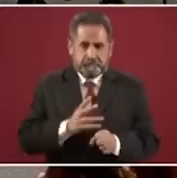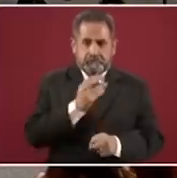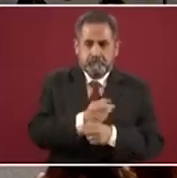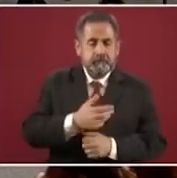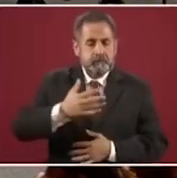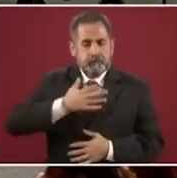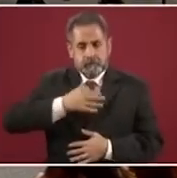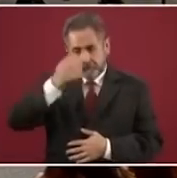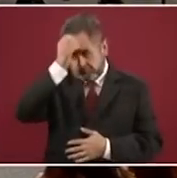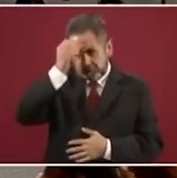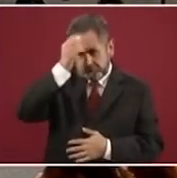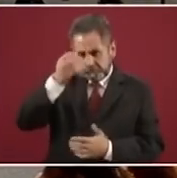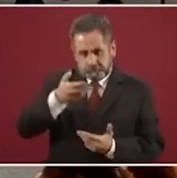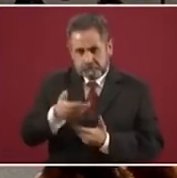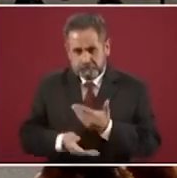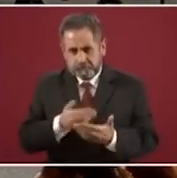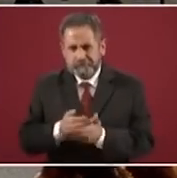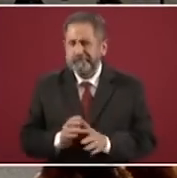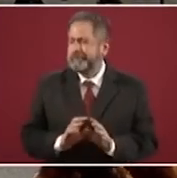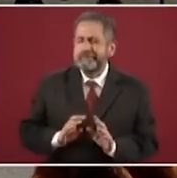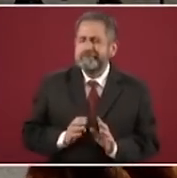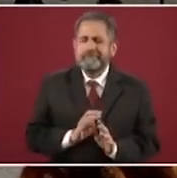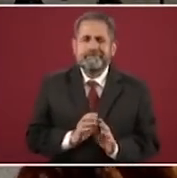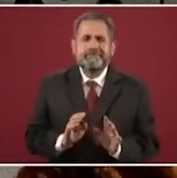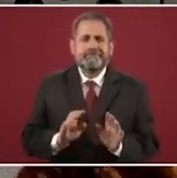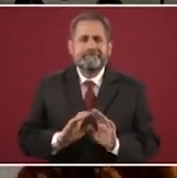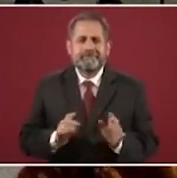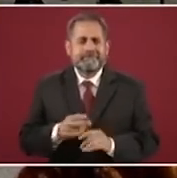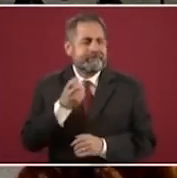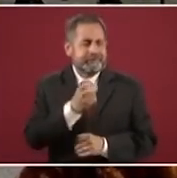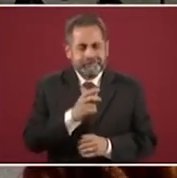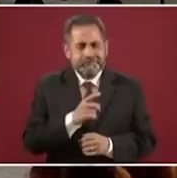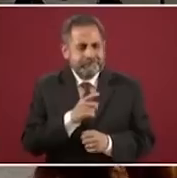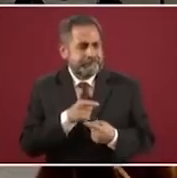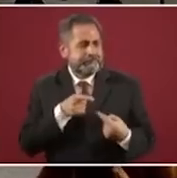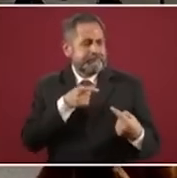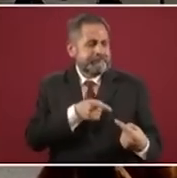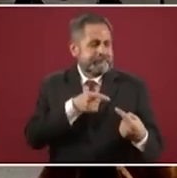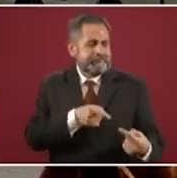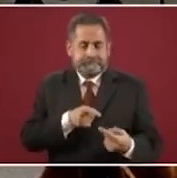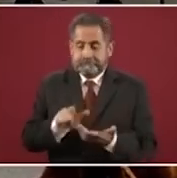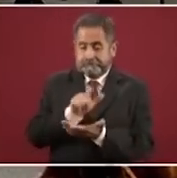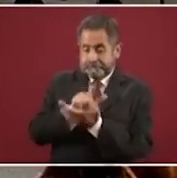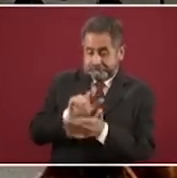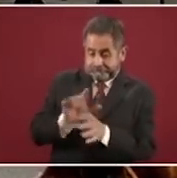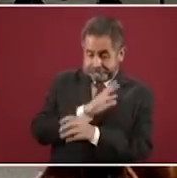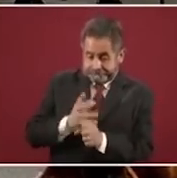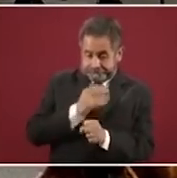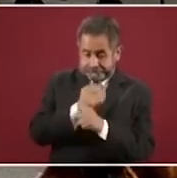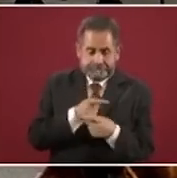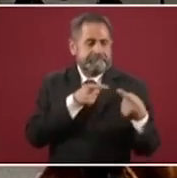opinión respetuosa fue: evitemos estas reformas